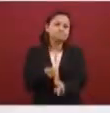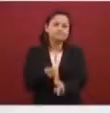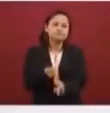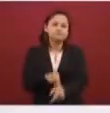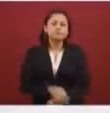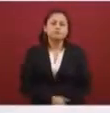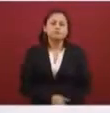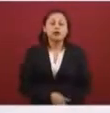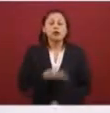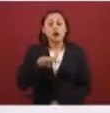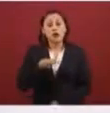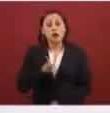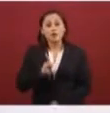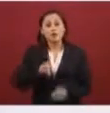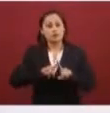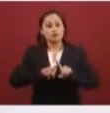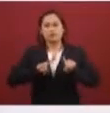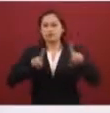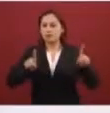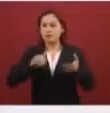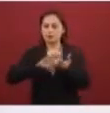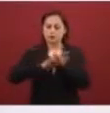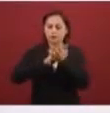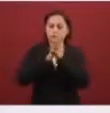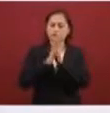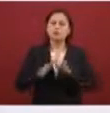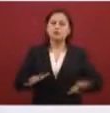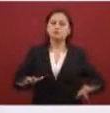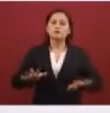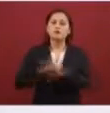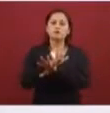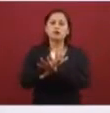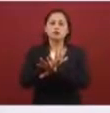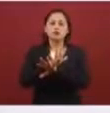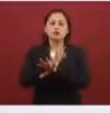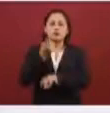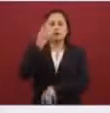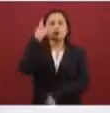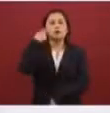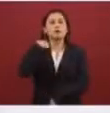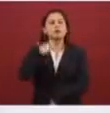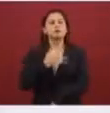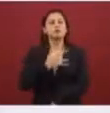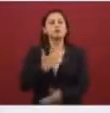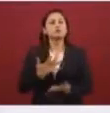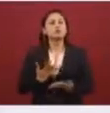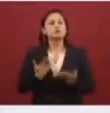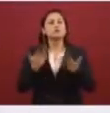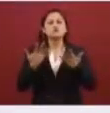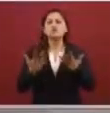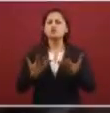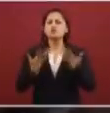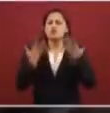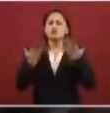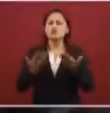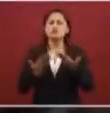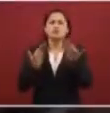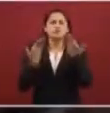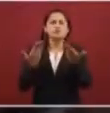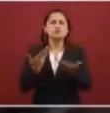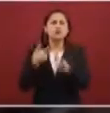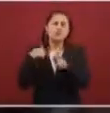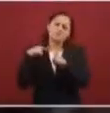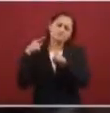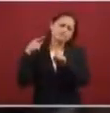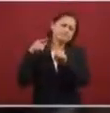Cuando hay transformación, siempre hay aliento para salir